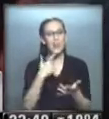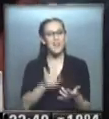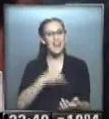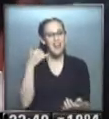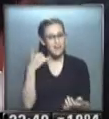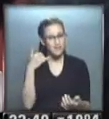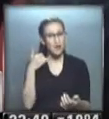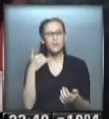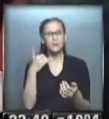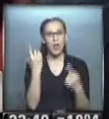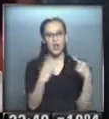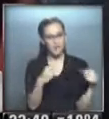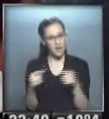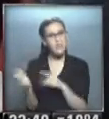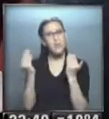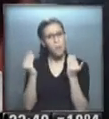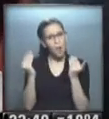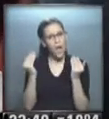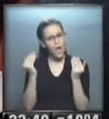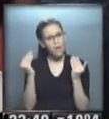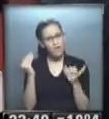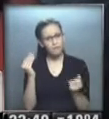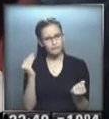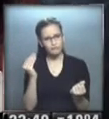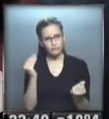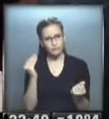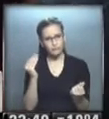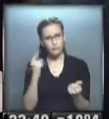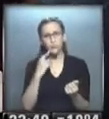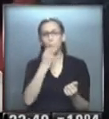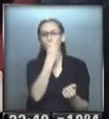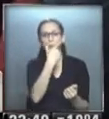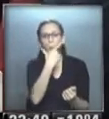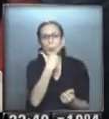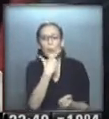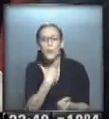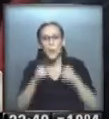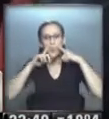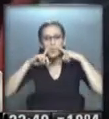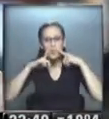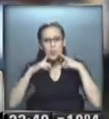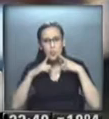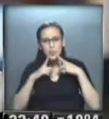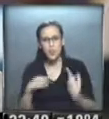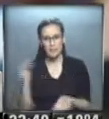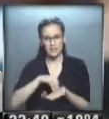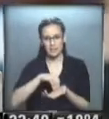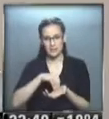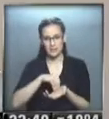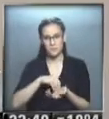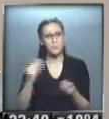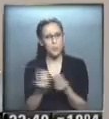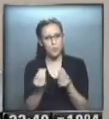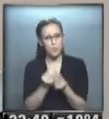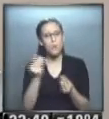iPhones también, que te permiten hacer un seguimiento del crecimiento de tu bigote. Y esto se ha transformado en todo un suceso. Mucha gente empezó